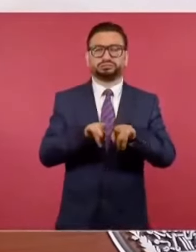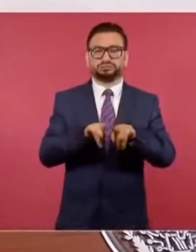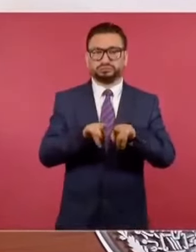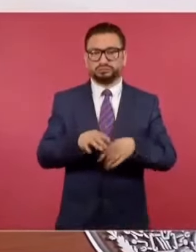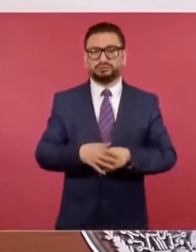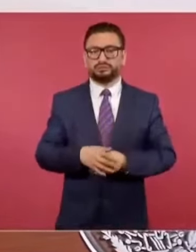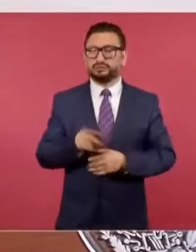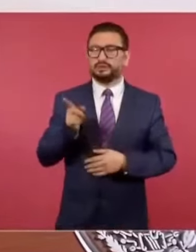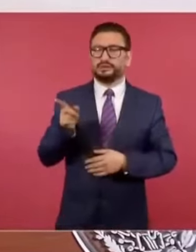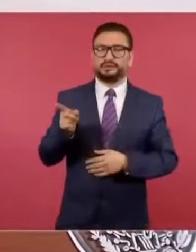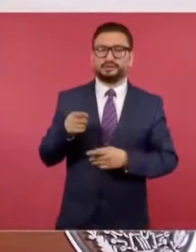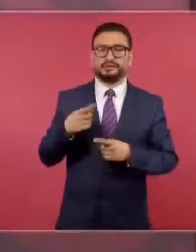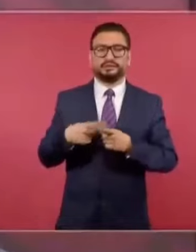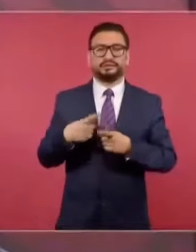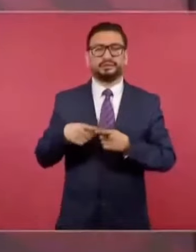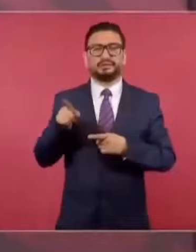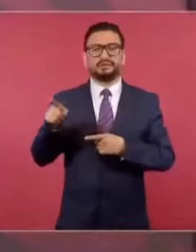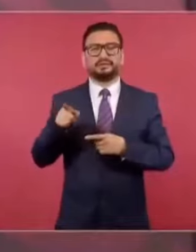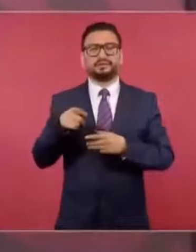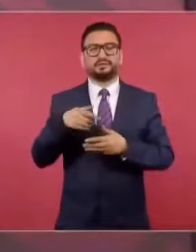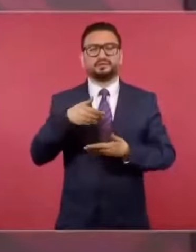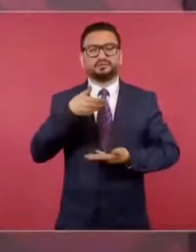y era uno de estos servicios,